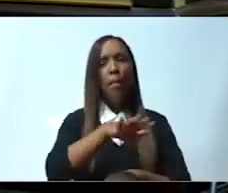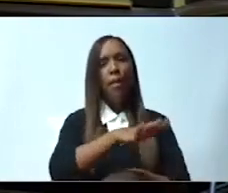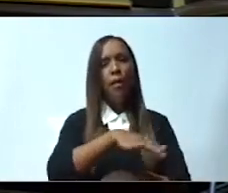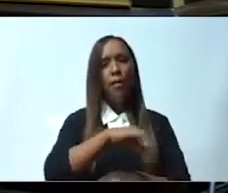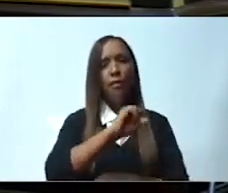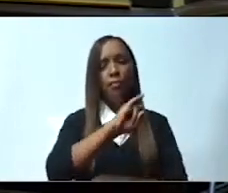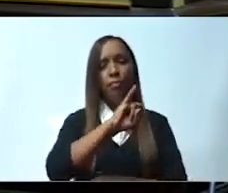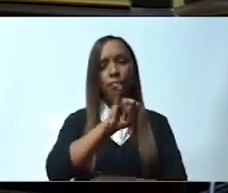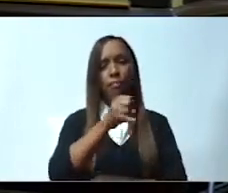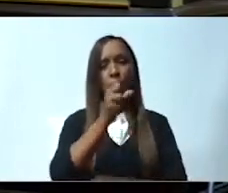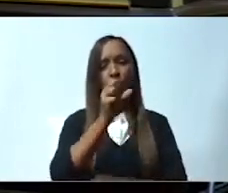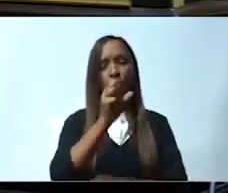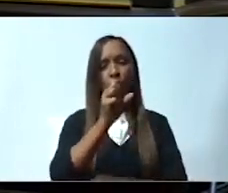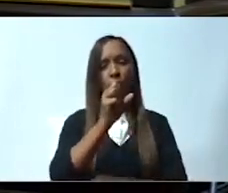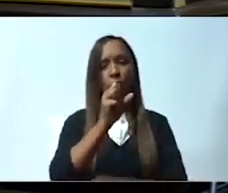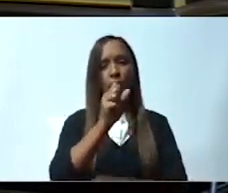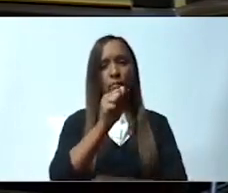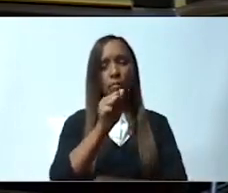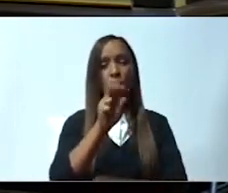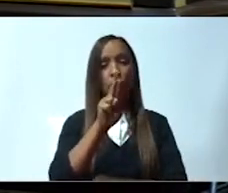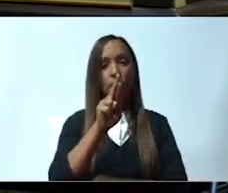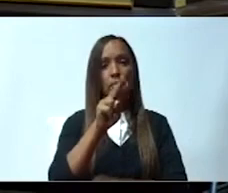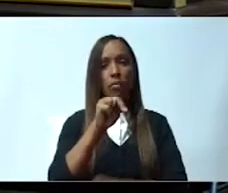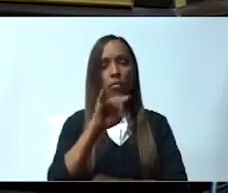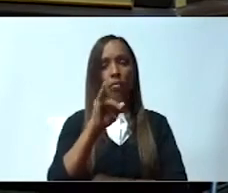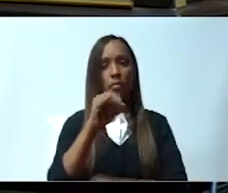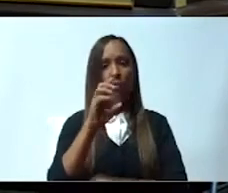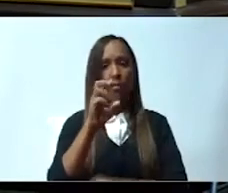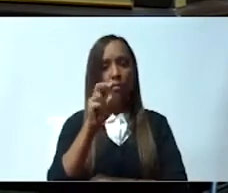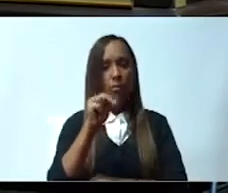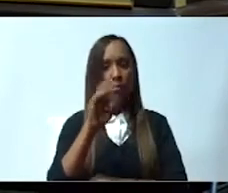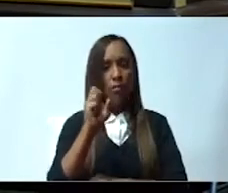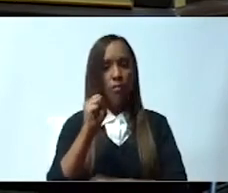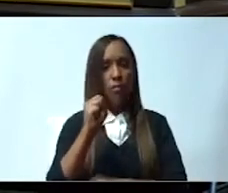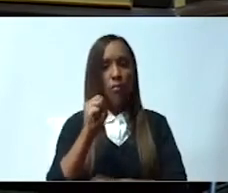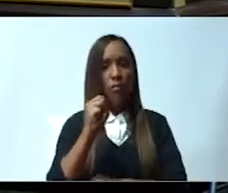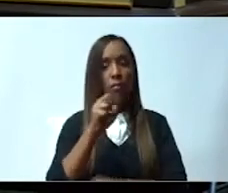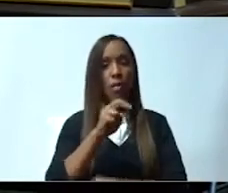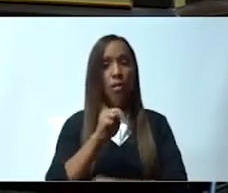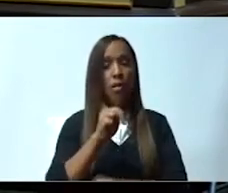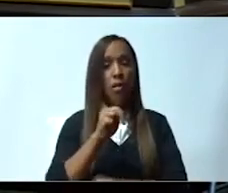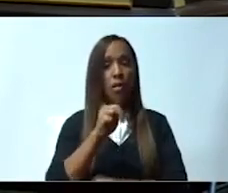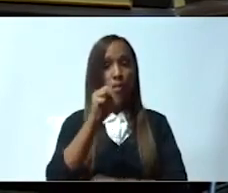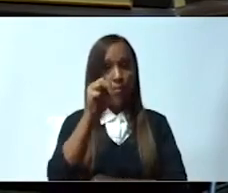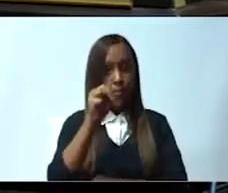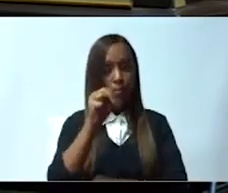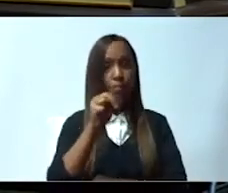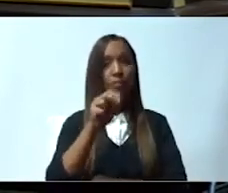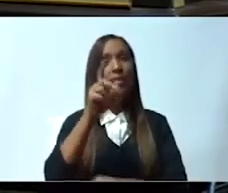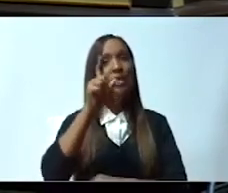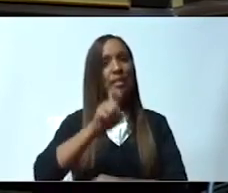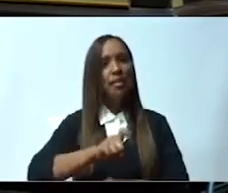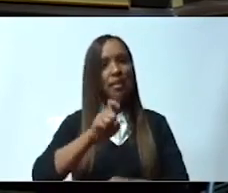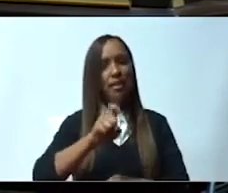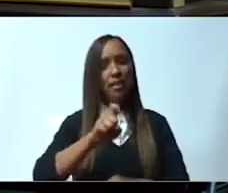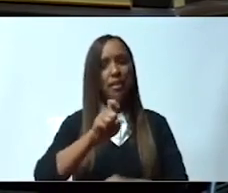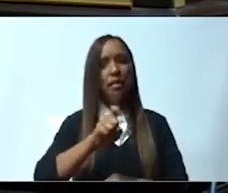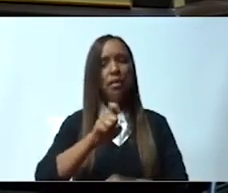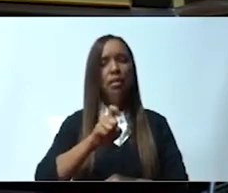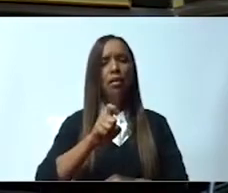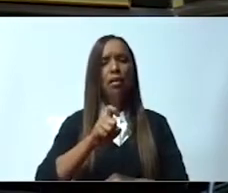verdes, presidente. Solamente está construido el 27%. Es un sector que